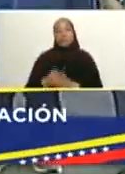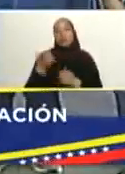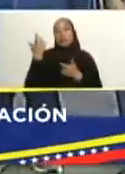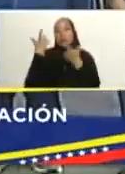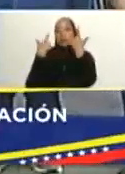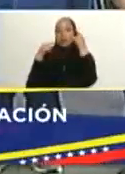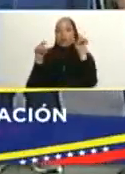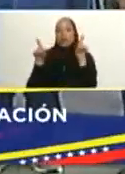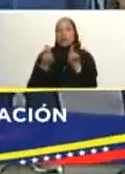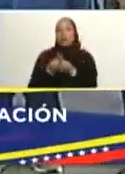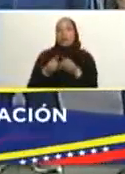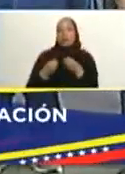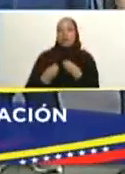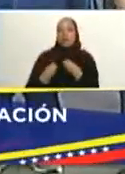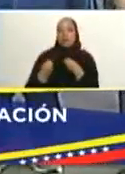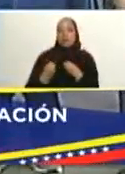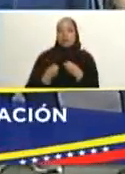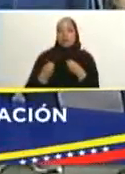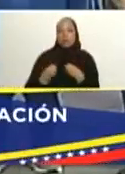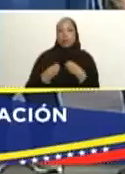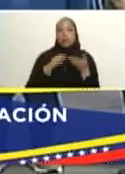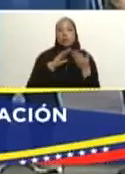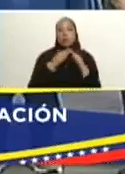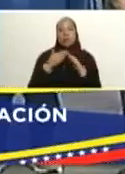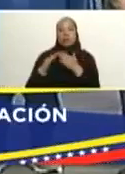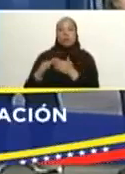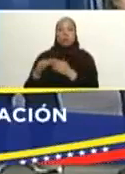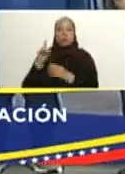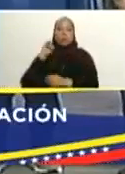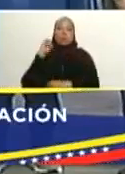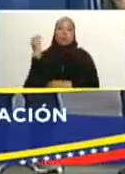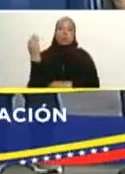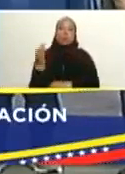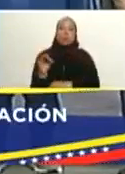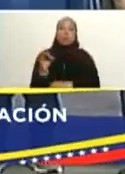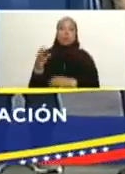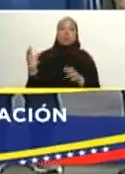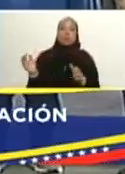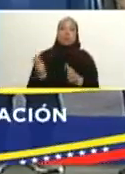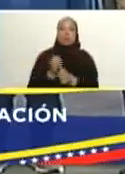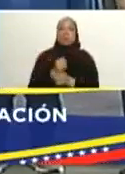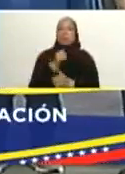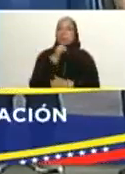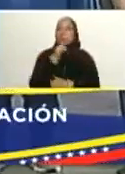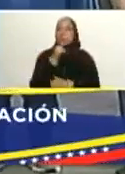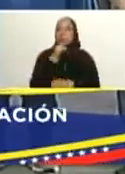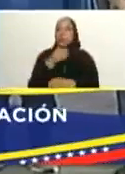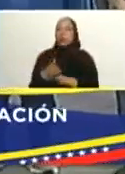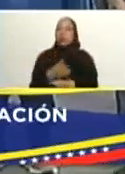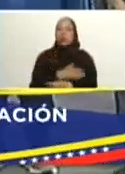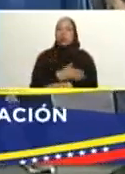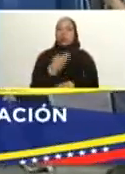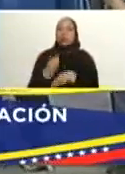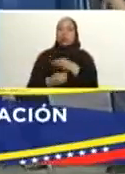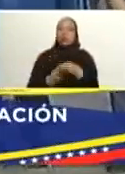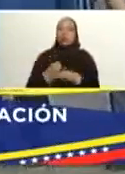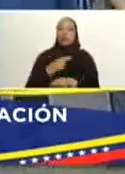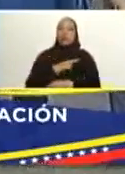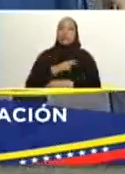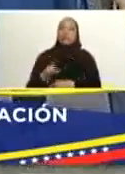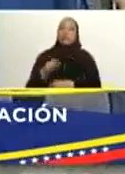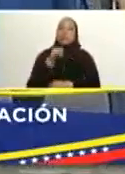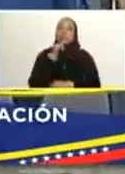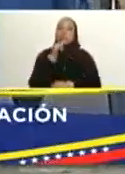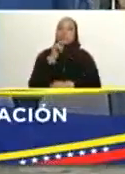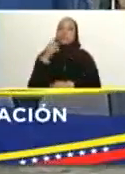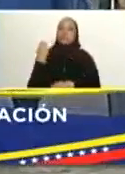mi comandante en jefe. Desde la combativa Guarenas nos encontramos desplegados dando cumplimiento a su orden,